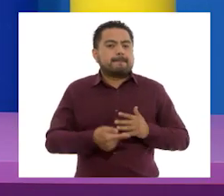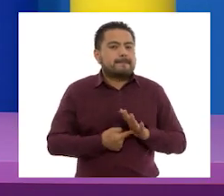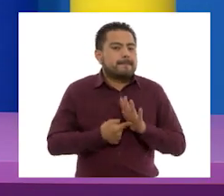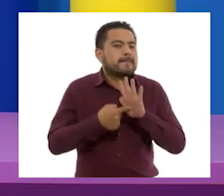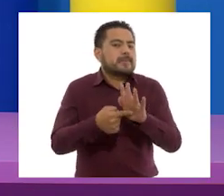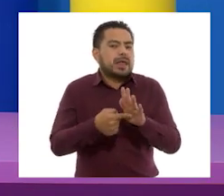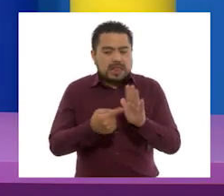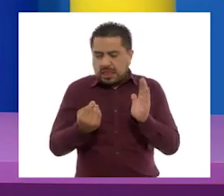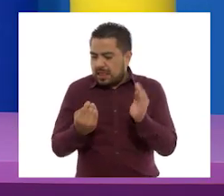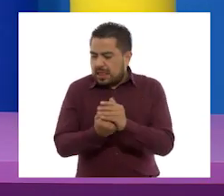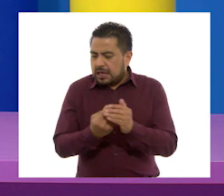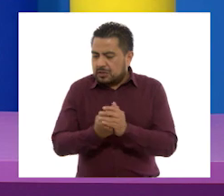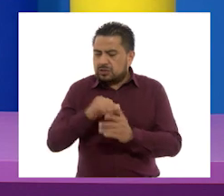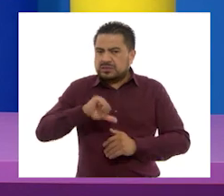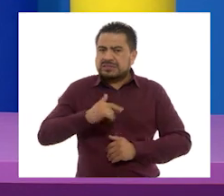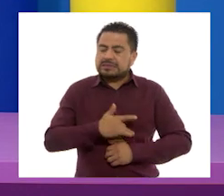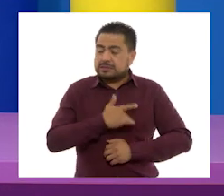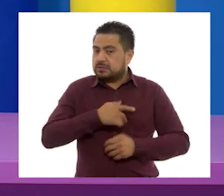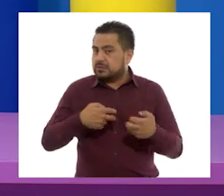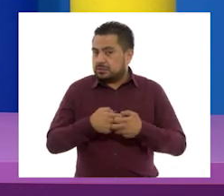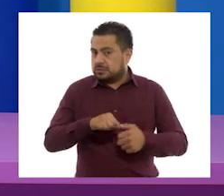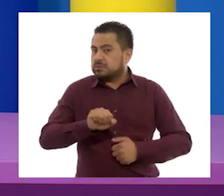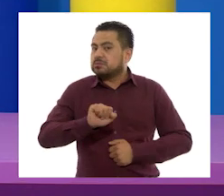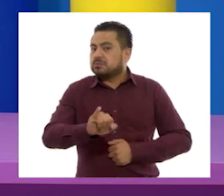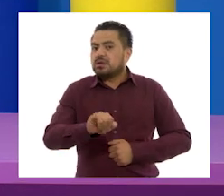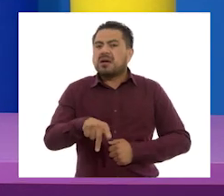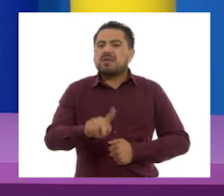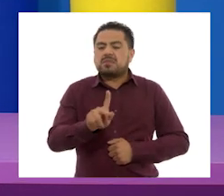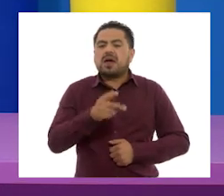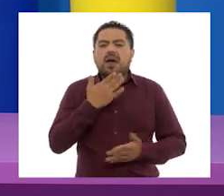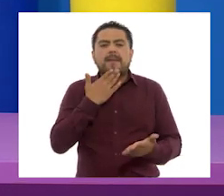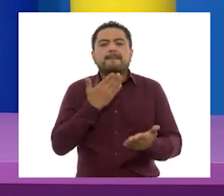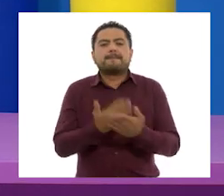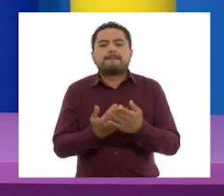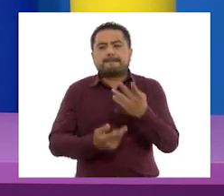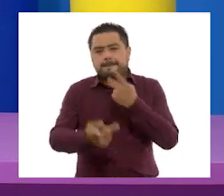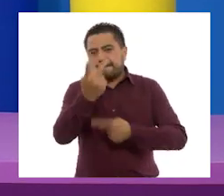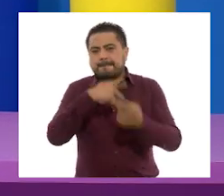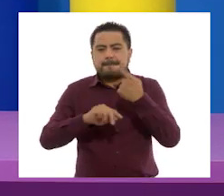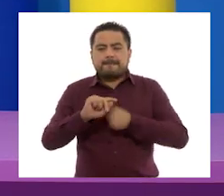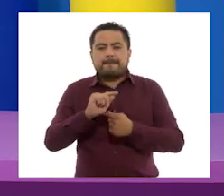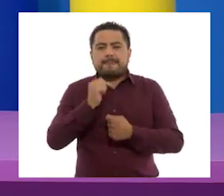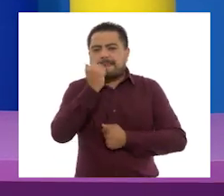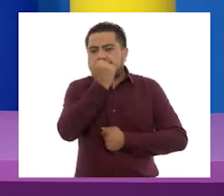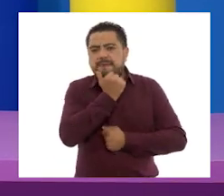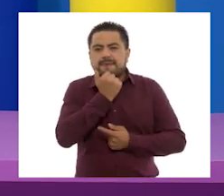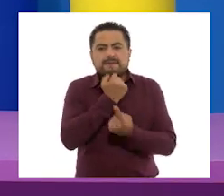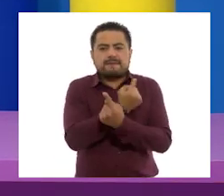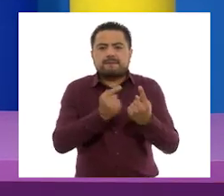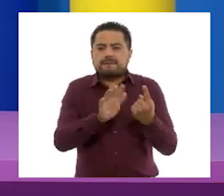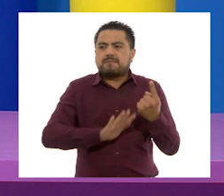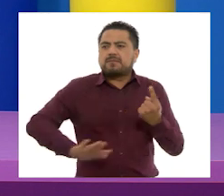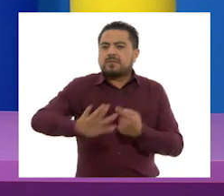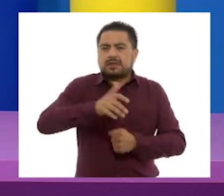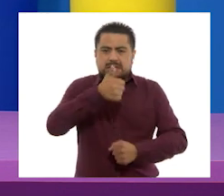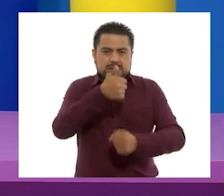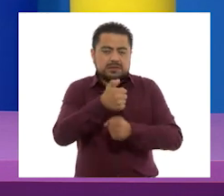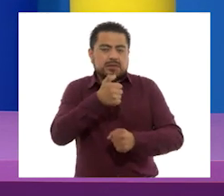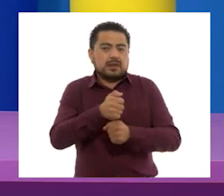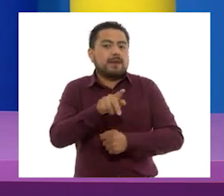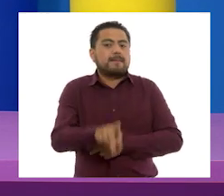clase y estaba un poco nervioso, pero les di la bienvenida a las alumnas y los alumnos de sexto.